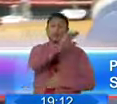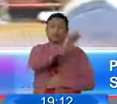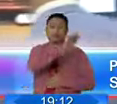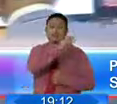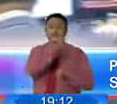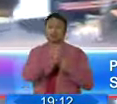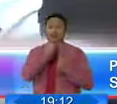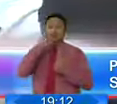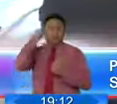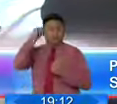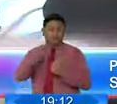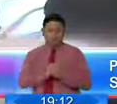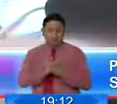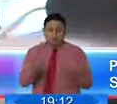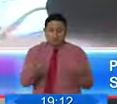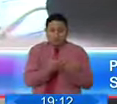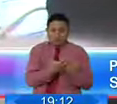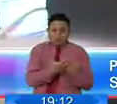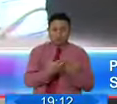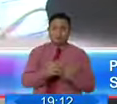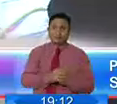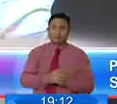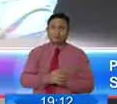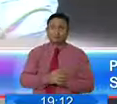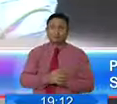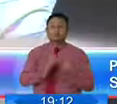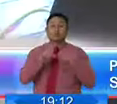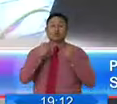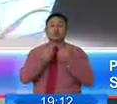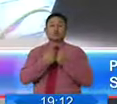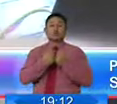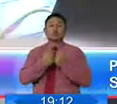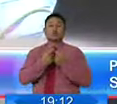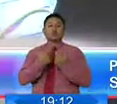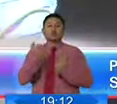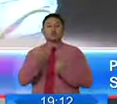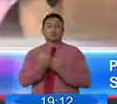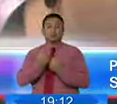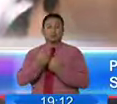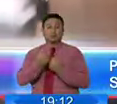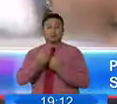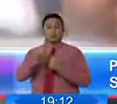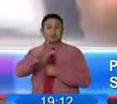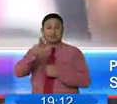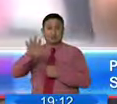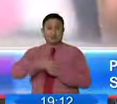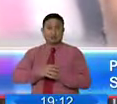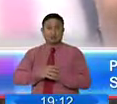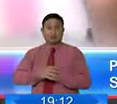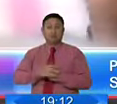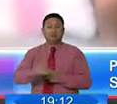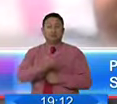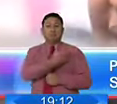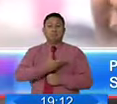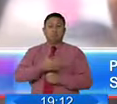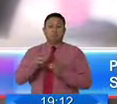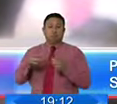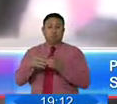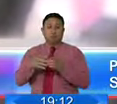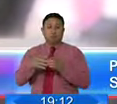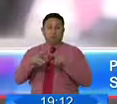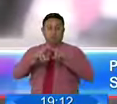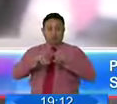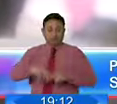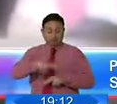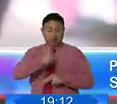el pedido, aunque dentro del bloque de gobierno hay voces que están de acuerdo con una reestructuración. Así lo dice la presidenta de la Comisión de Fiscalización, María